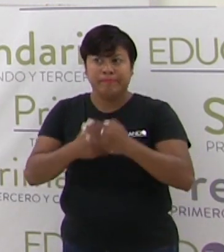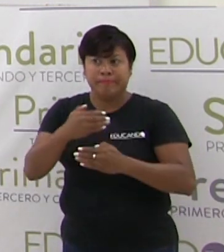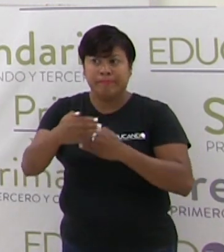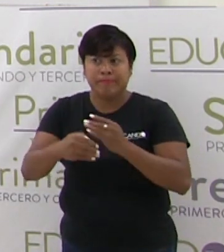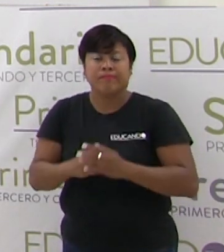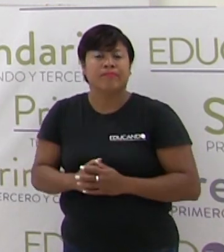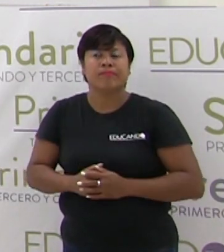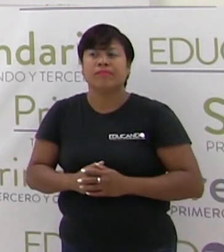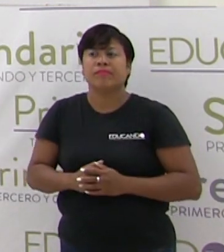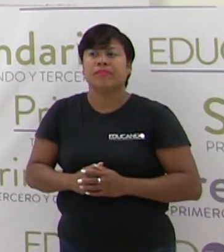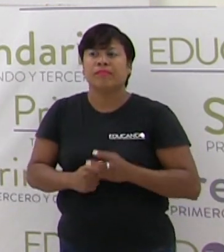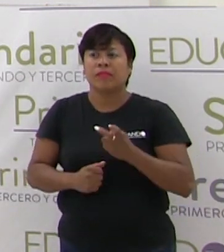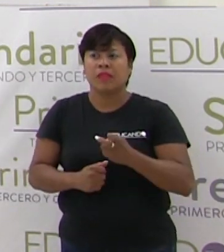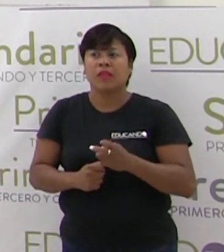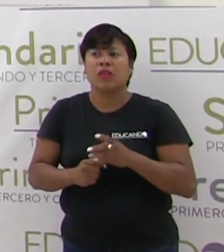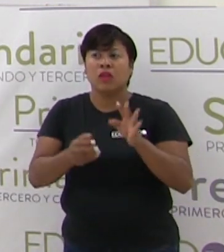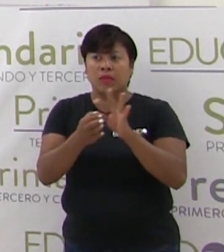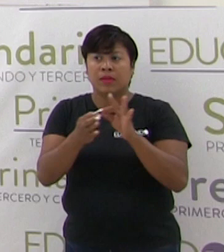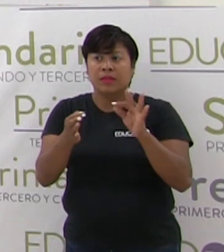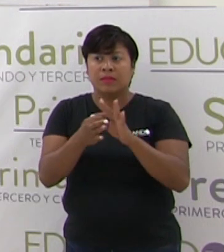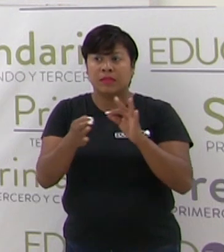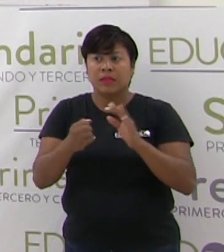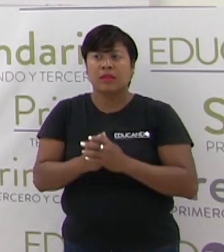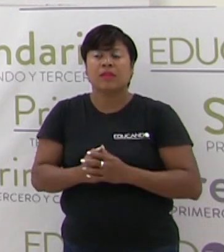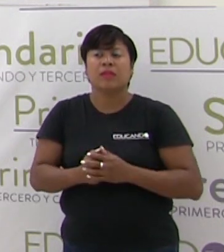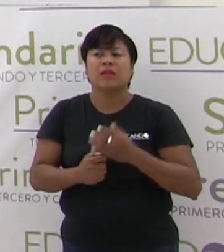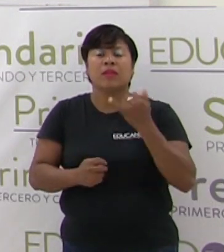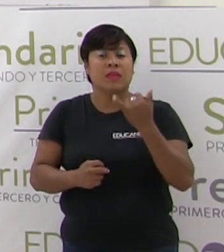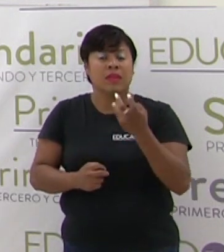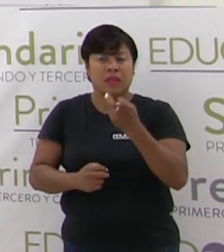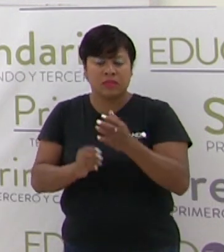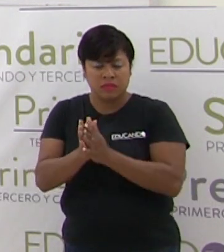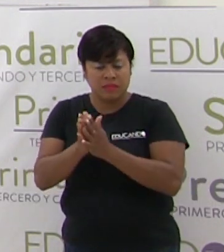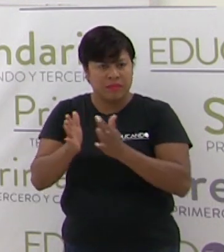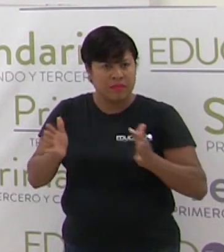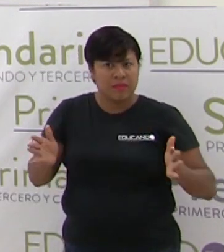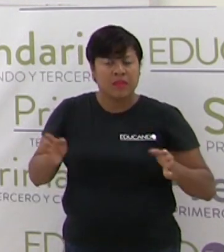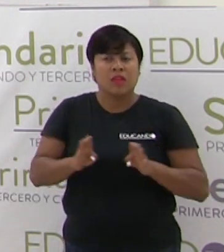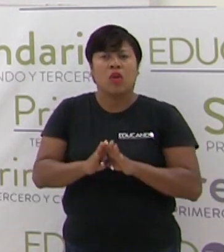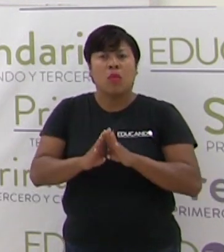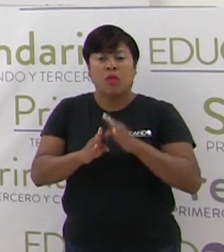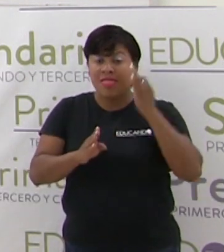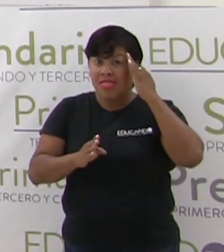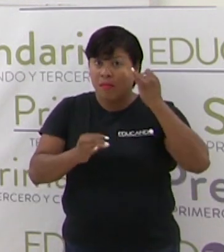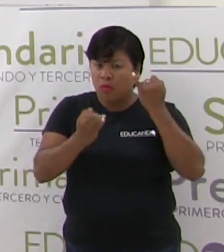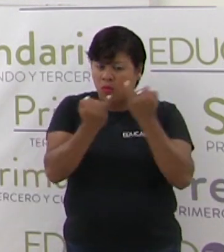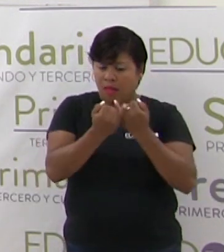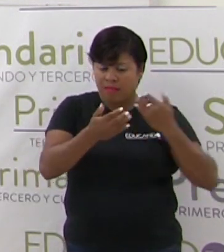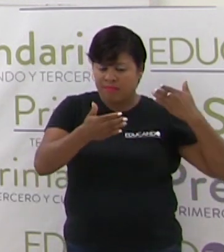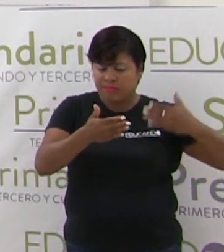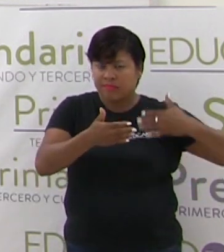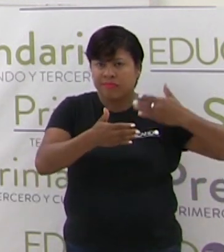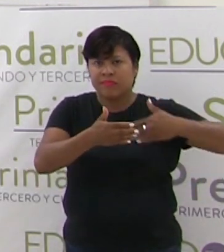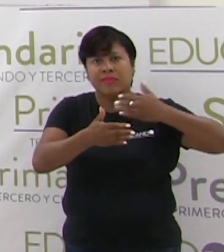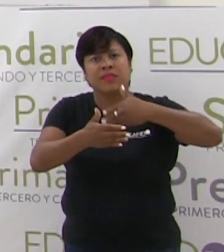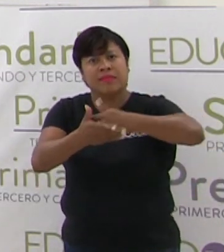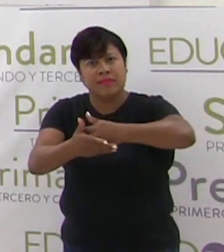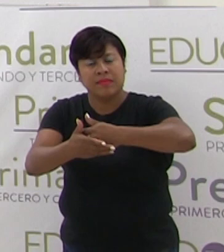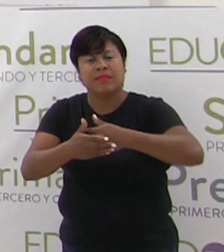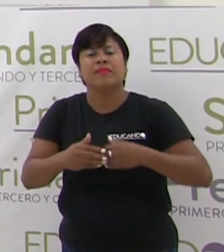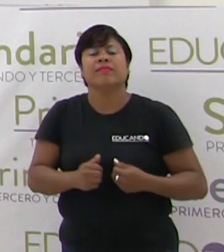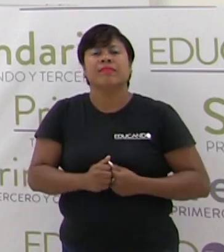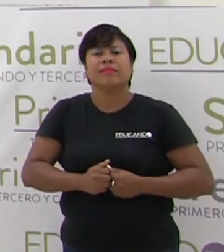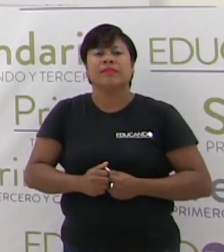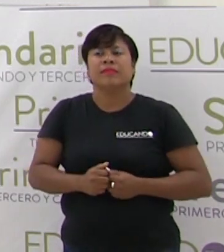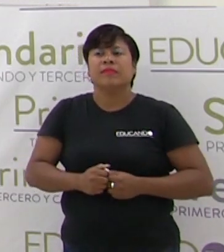suceso, lo van a narrar y se va a desarrollar de forma cronológica todo el